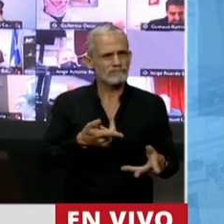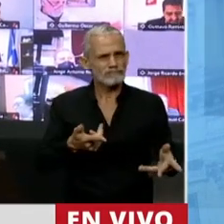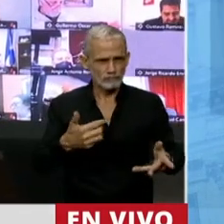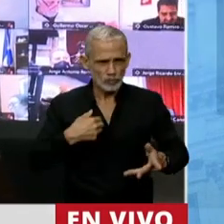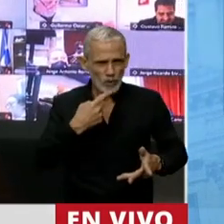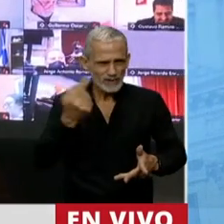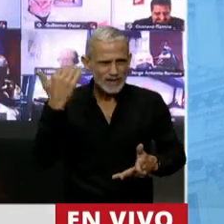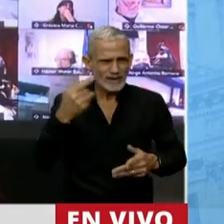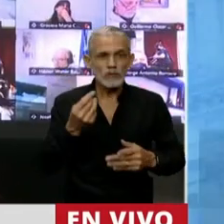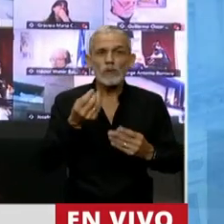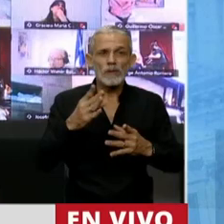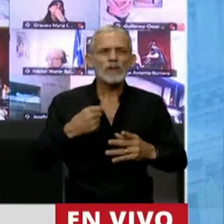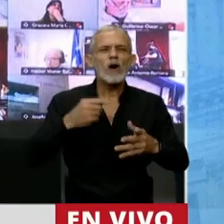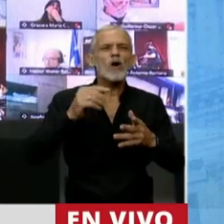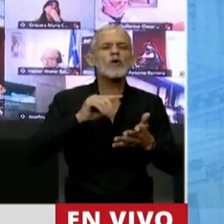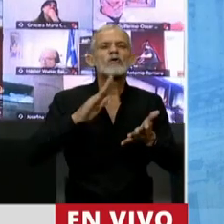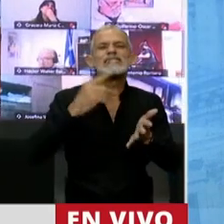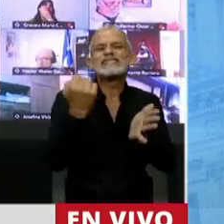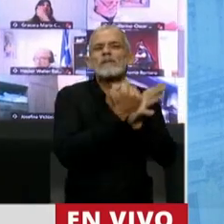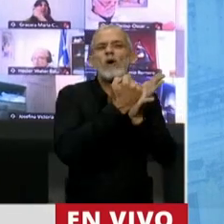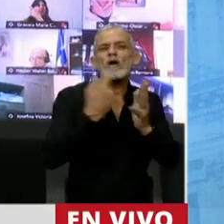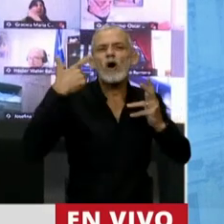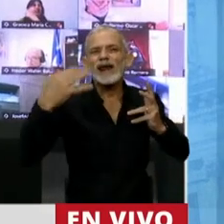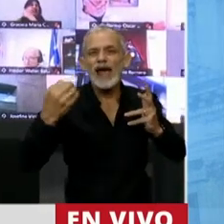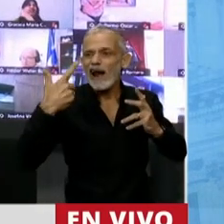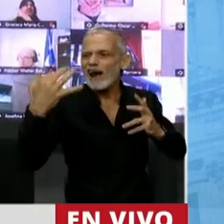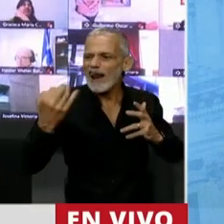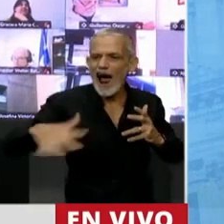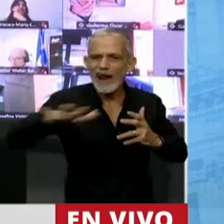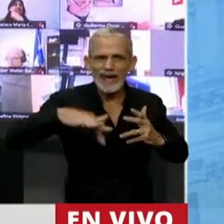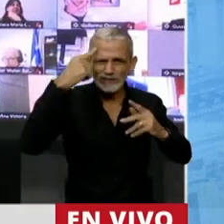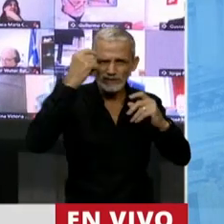bien le decía al principio que iba a hablar del orden de lo simbólico y de lo real, ¿y qué es lo real?